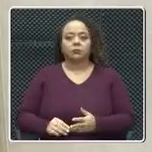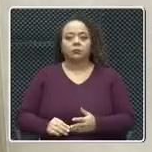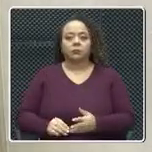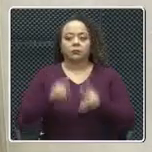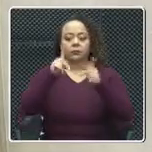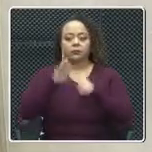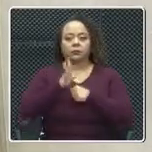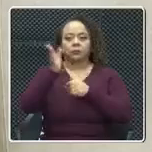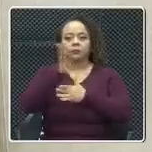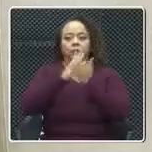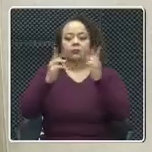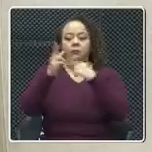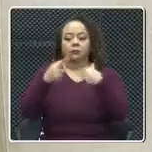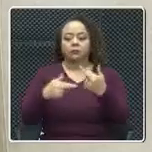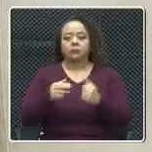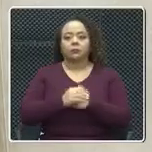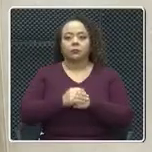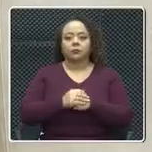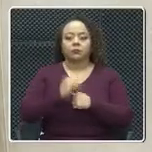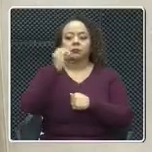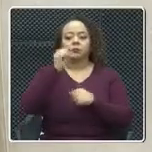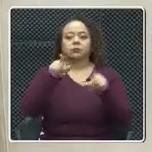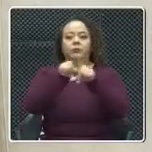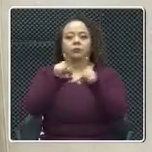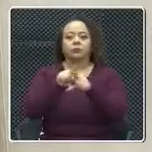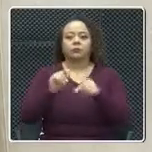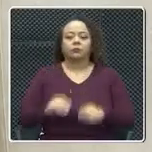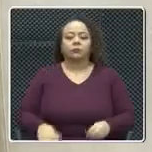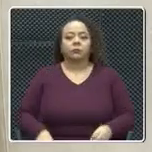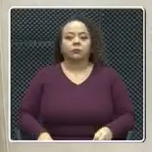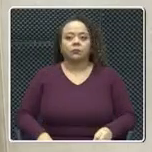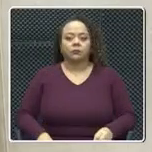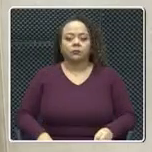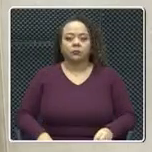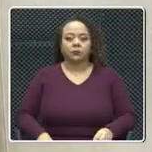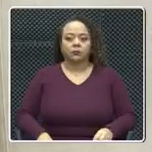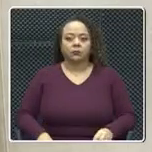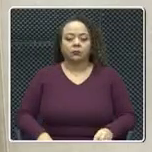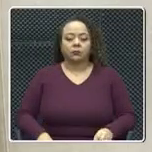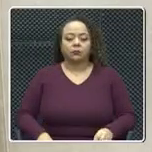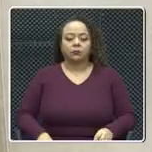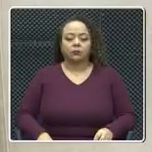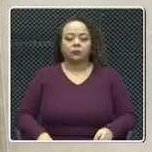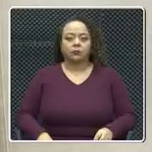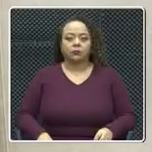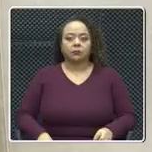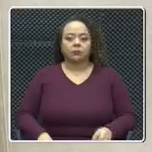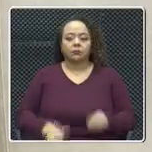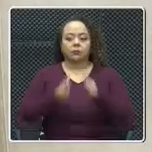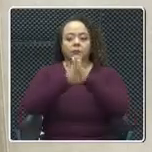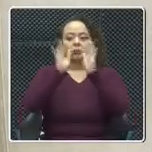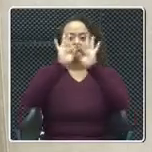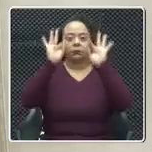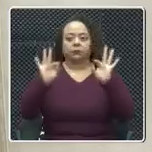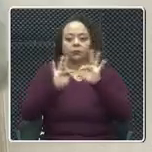acudido a la parte regional, ¿verdad?, o incluso digamos, se ha solicitado el llenado o la investigación